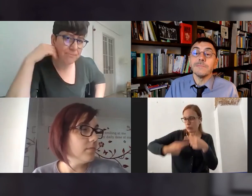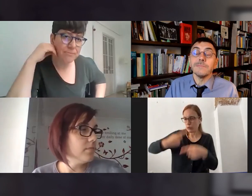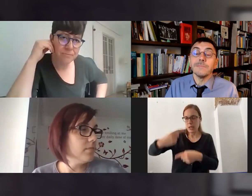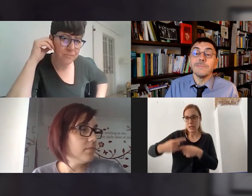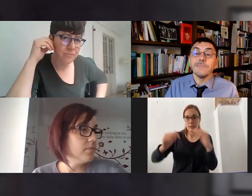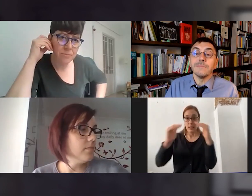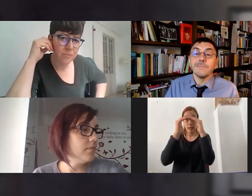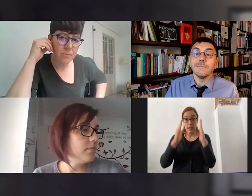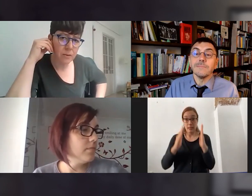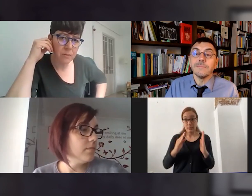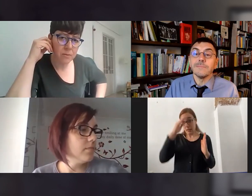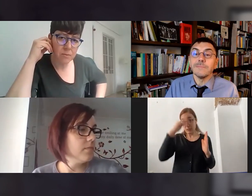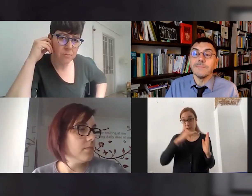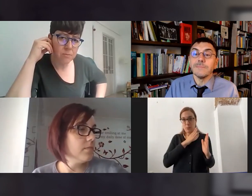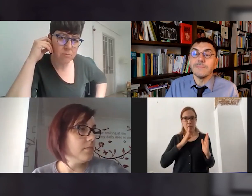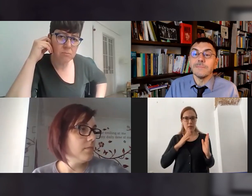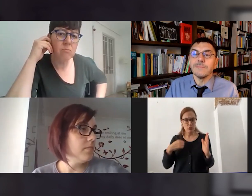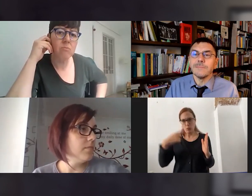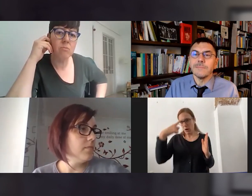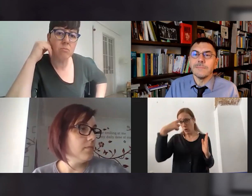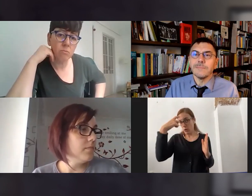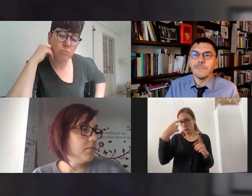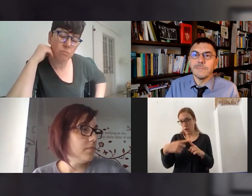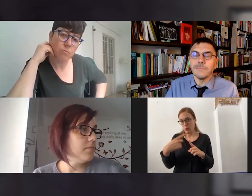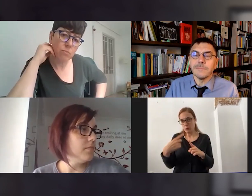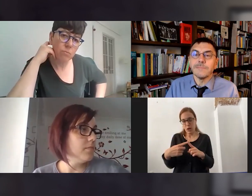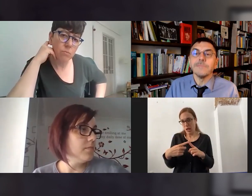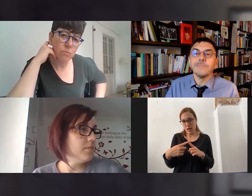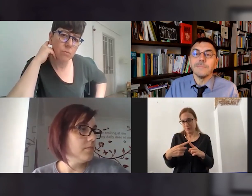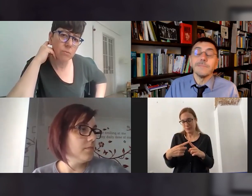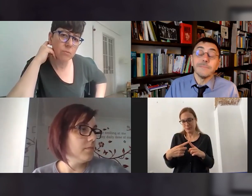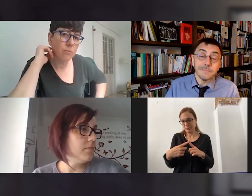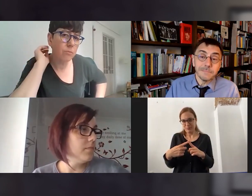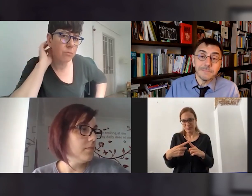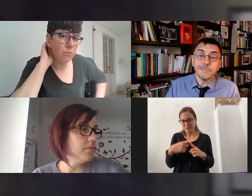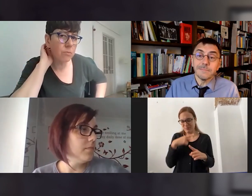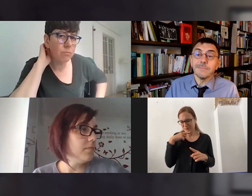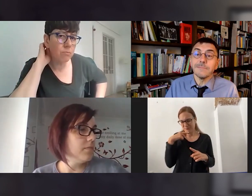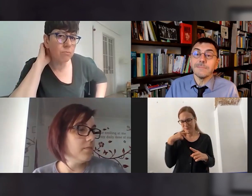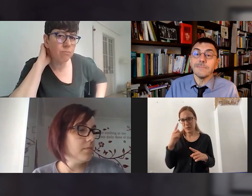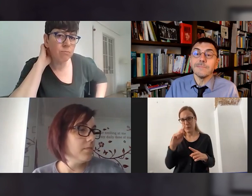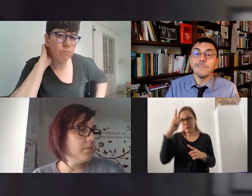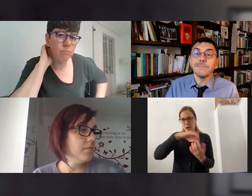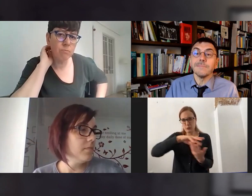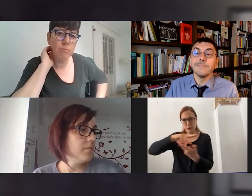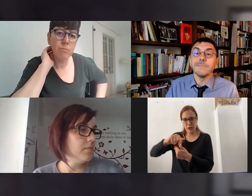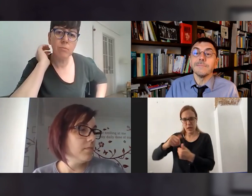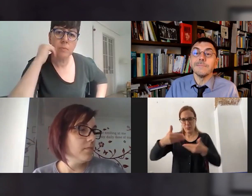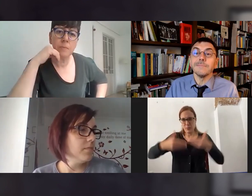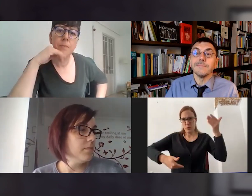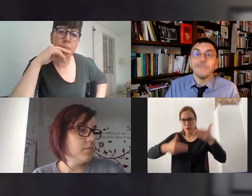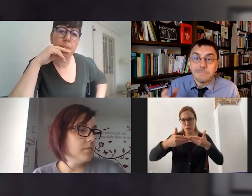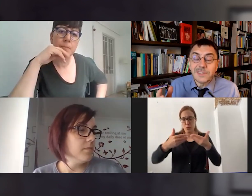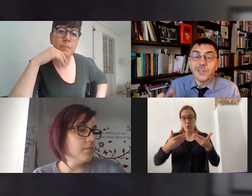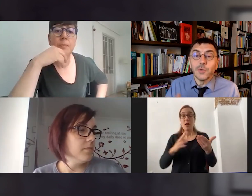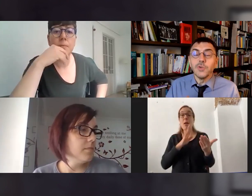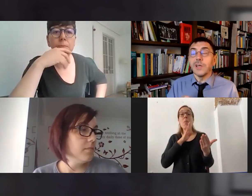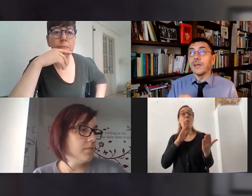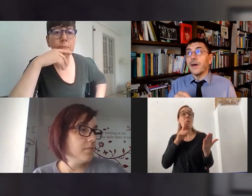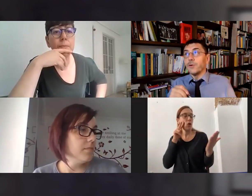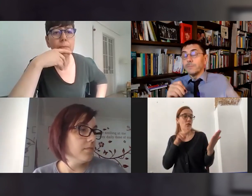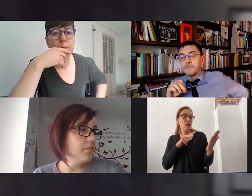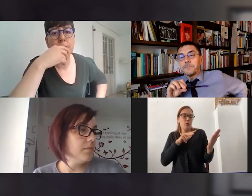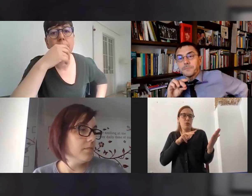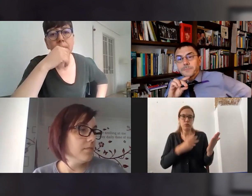acuerdo, pues bueno, una cosa muy desagradable, cuando vio la primera noticia en los periódicos colgada, pues, de tu madre lo ve, pues bueno, pues asusta, al